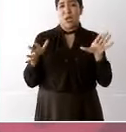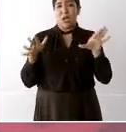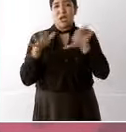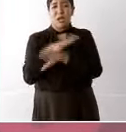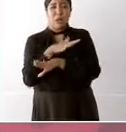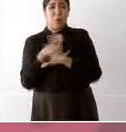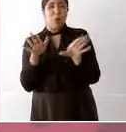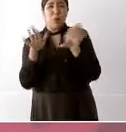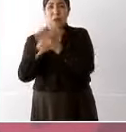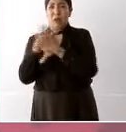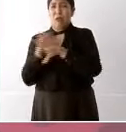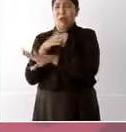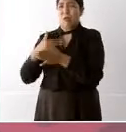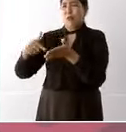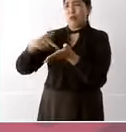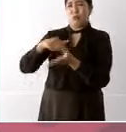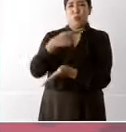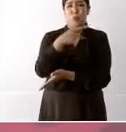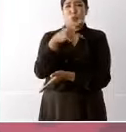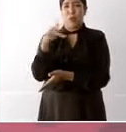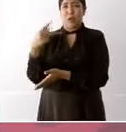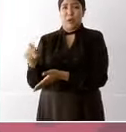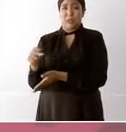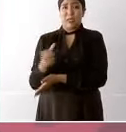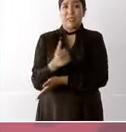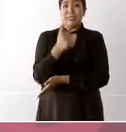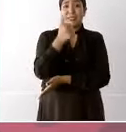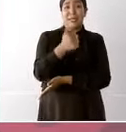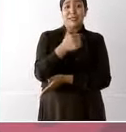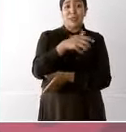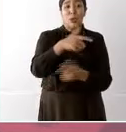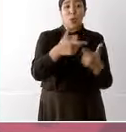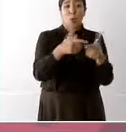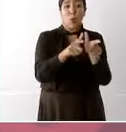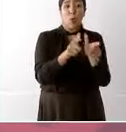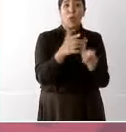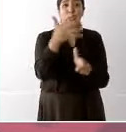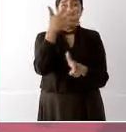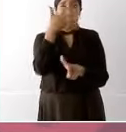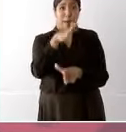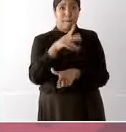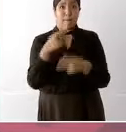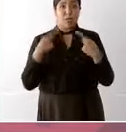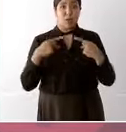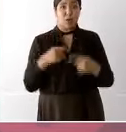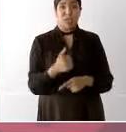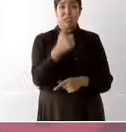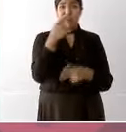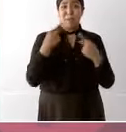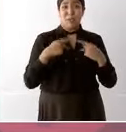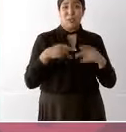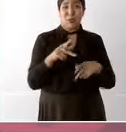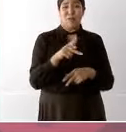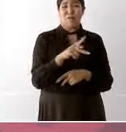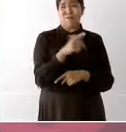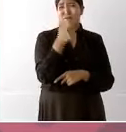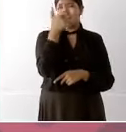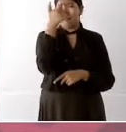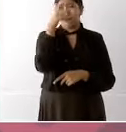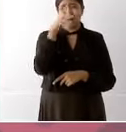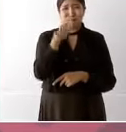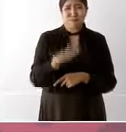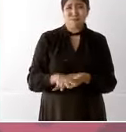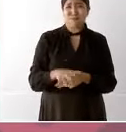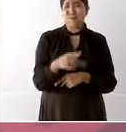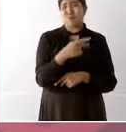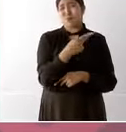2.4 millones de habitantes. 6 de cada 10 personas viven en la pobreza. No obstante, el Istmo de